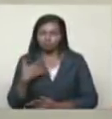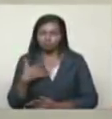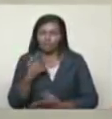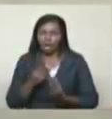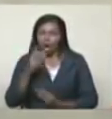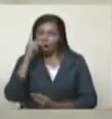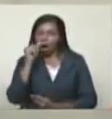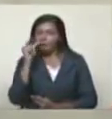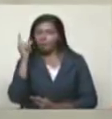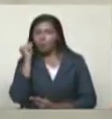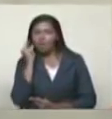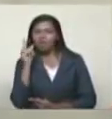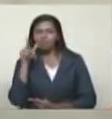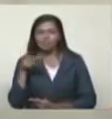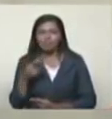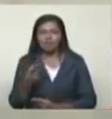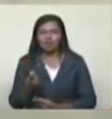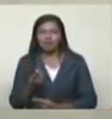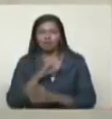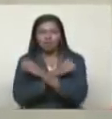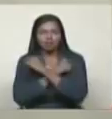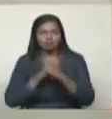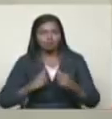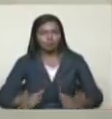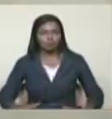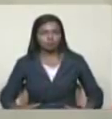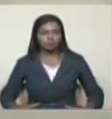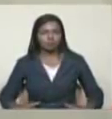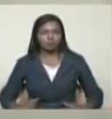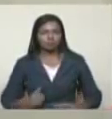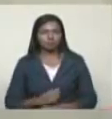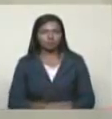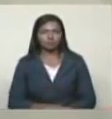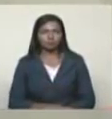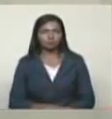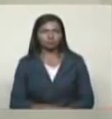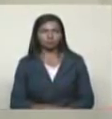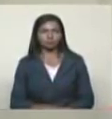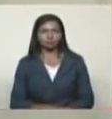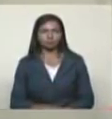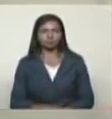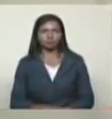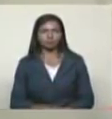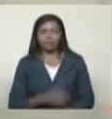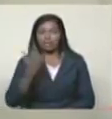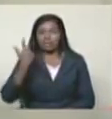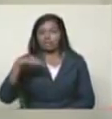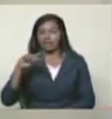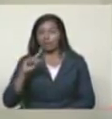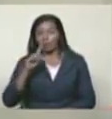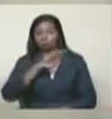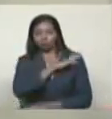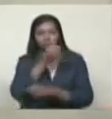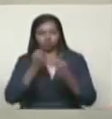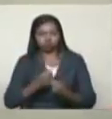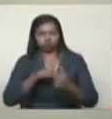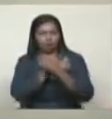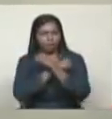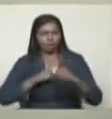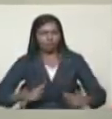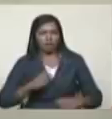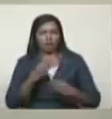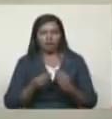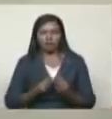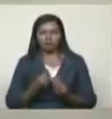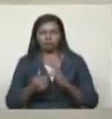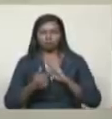los hombres y mujeres de la Fuerza Armada Nacional Bolivariana. Contamos con un gran poder militar que está dando